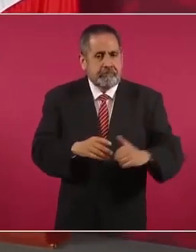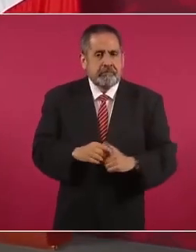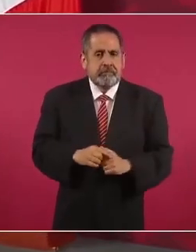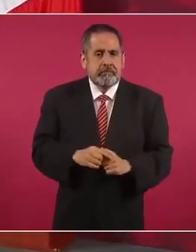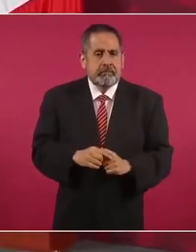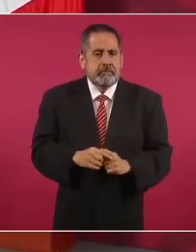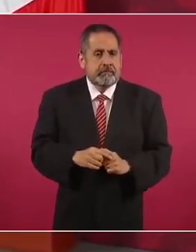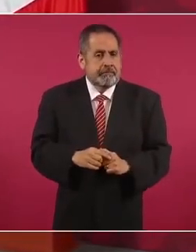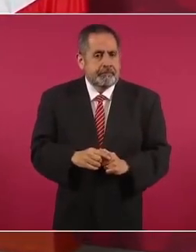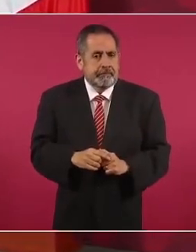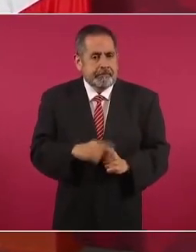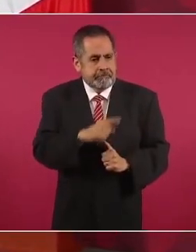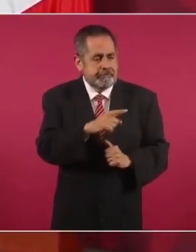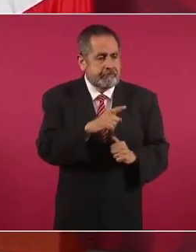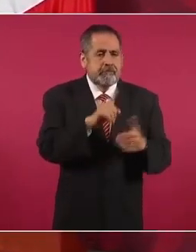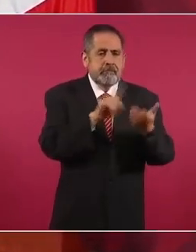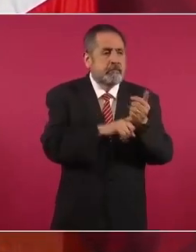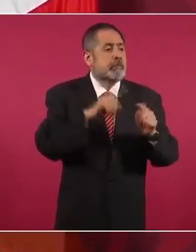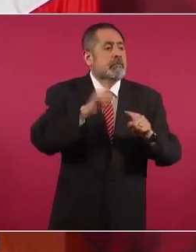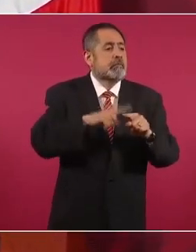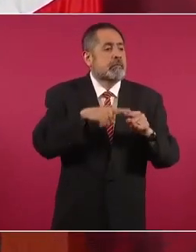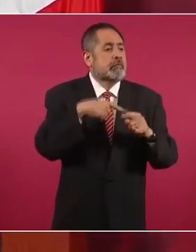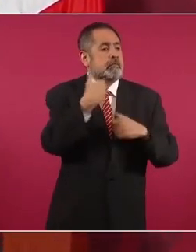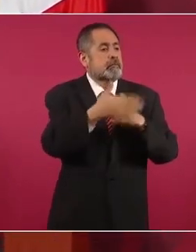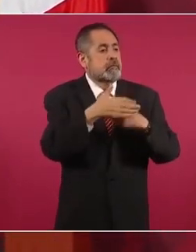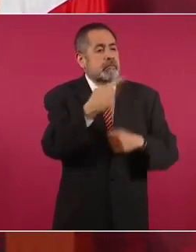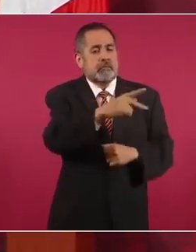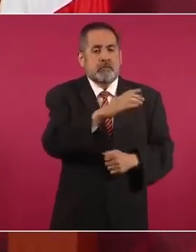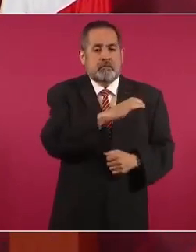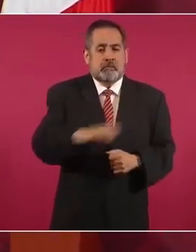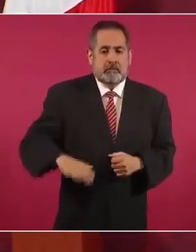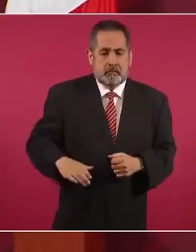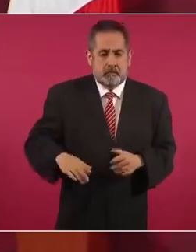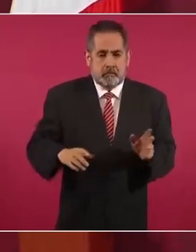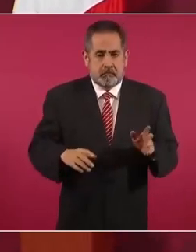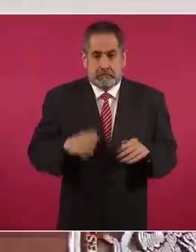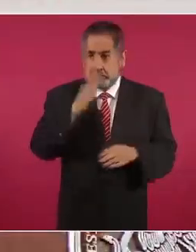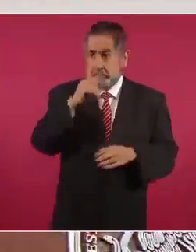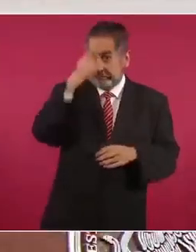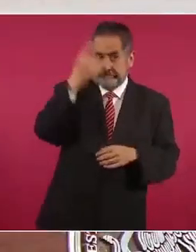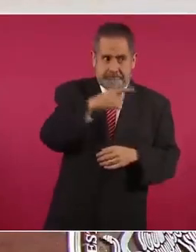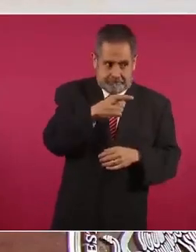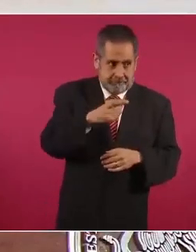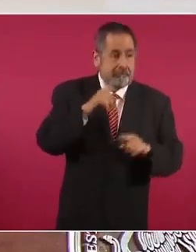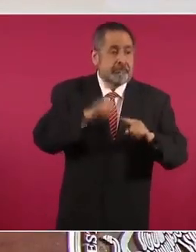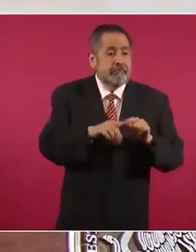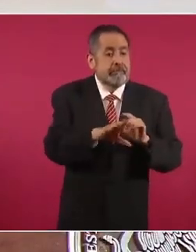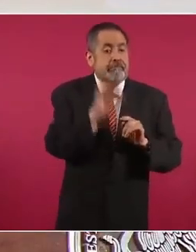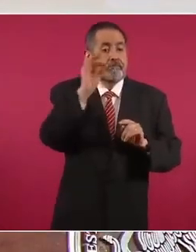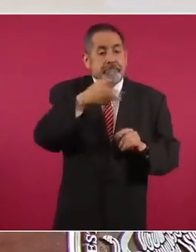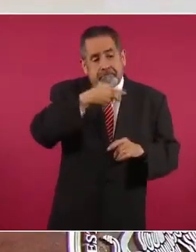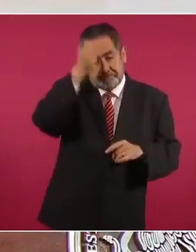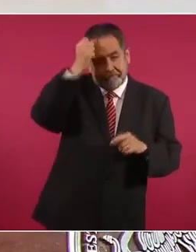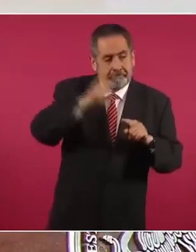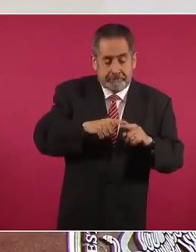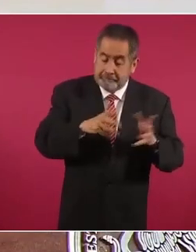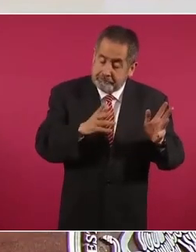a resolver quién va a ser el candidato. Eso no es un asunto fácil. Y que se